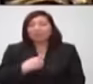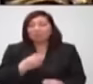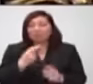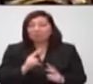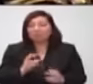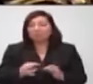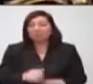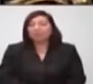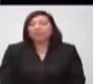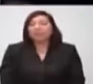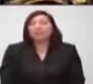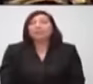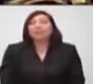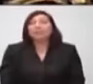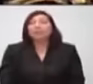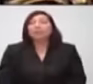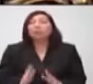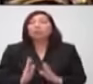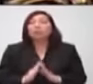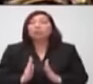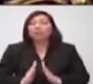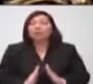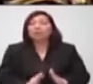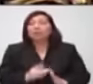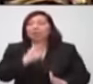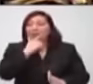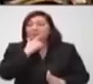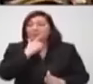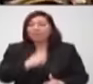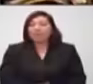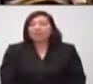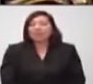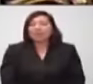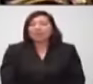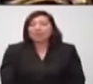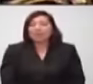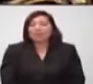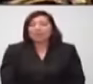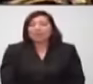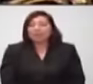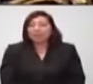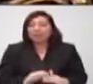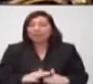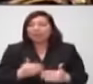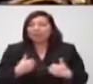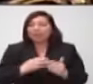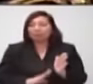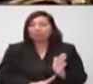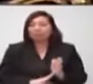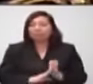ver. La concesión de línea amarilla, se van a explicar las adendas. Adendas que por demás debo